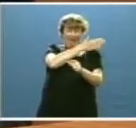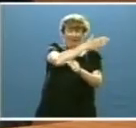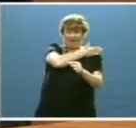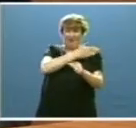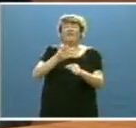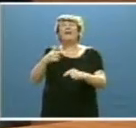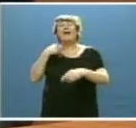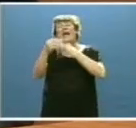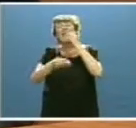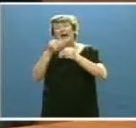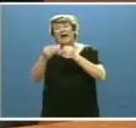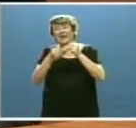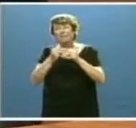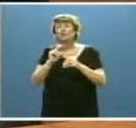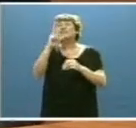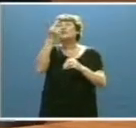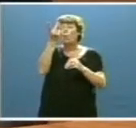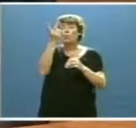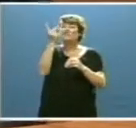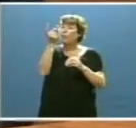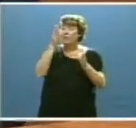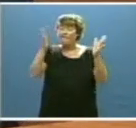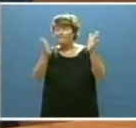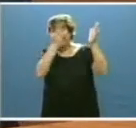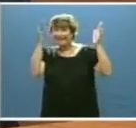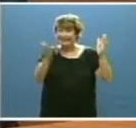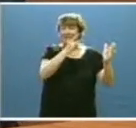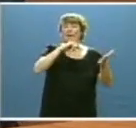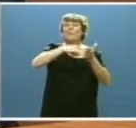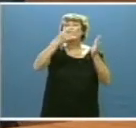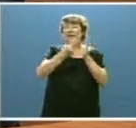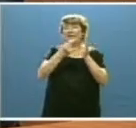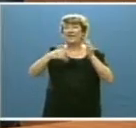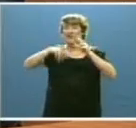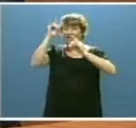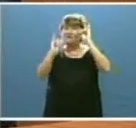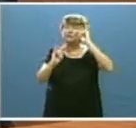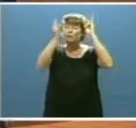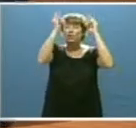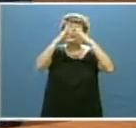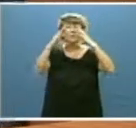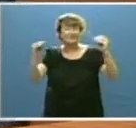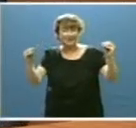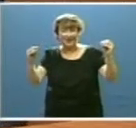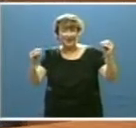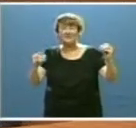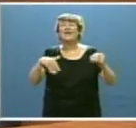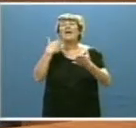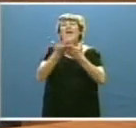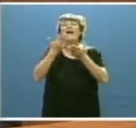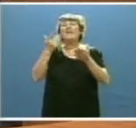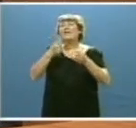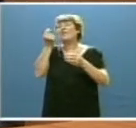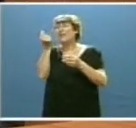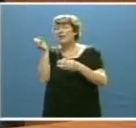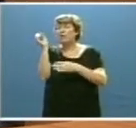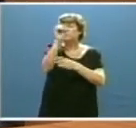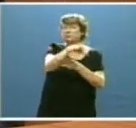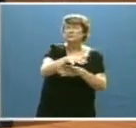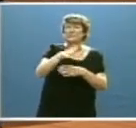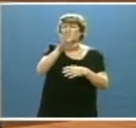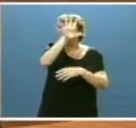ejecutaremos la segunda parte del plan de infraestructuras universitarias que va a contemplar inversiones por más de